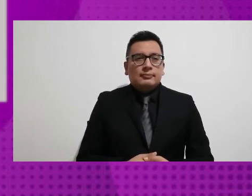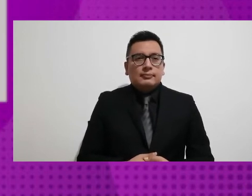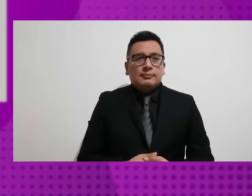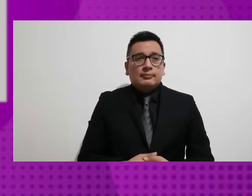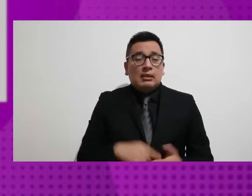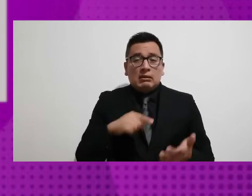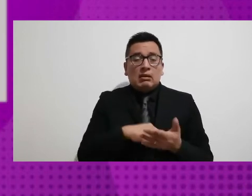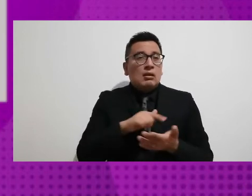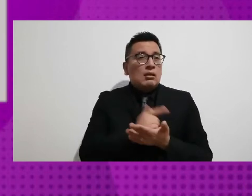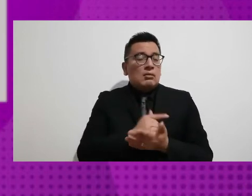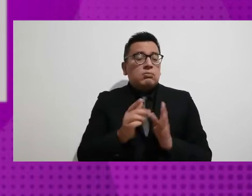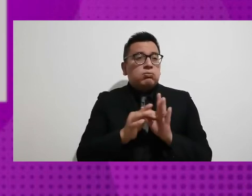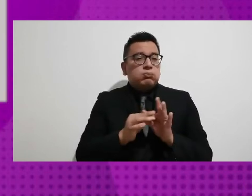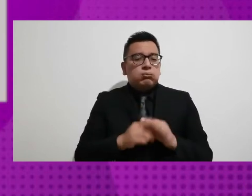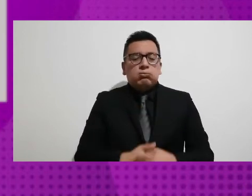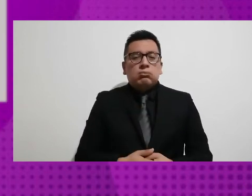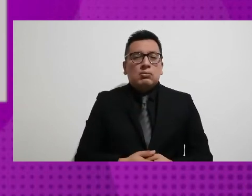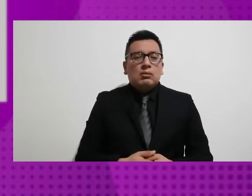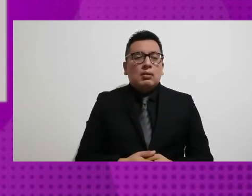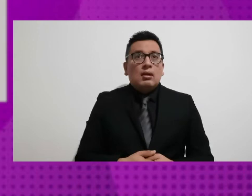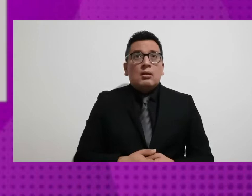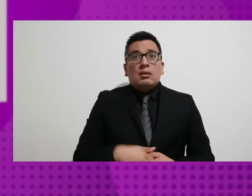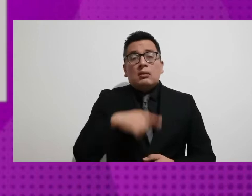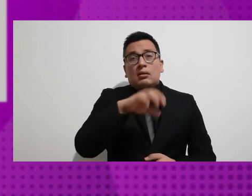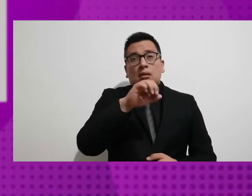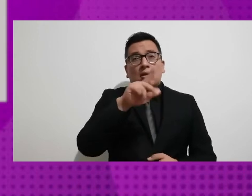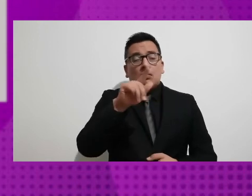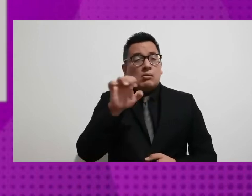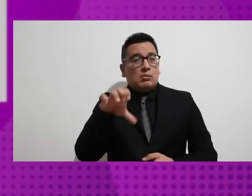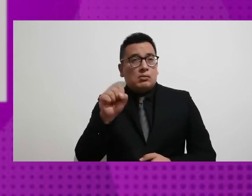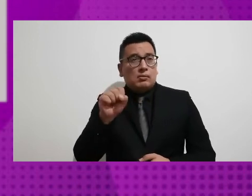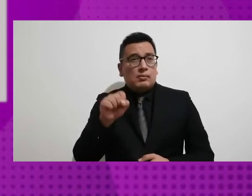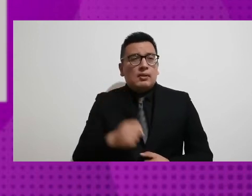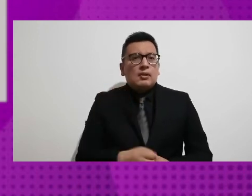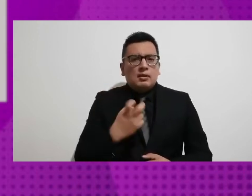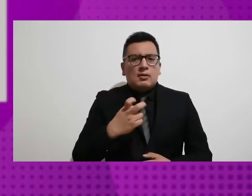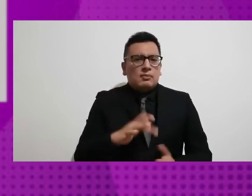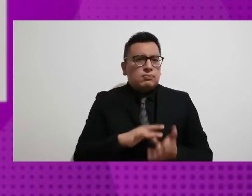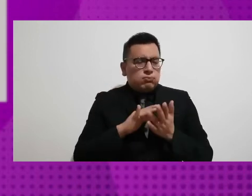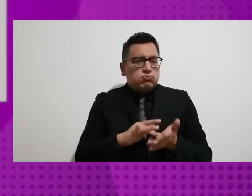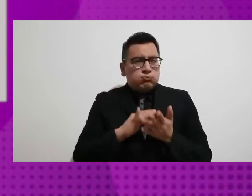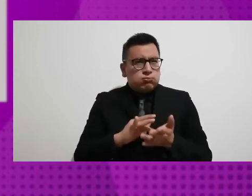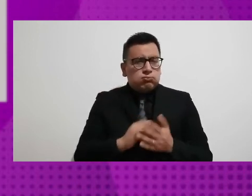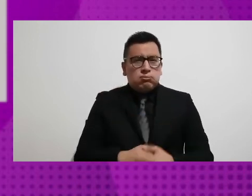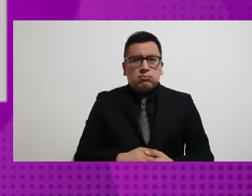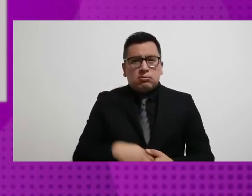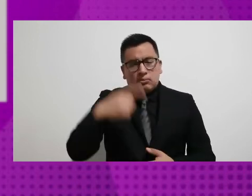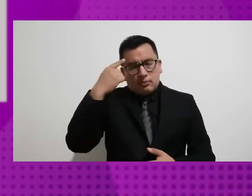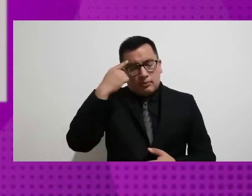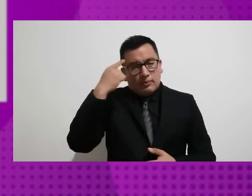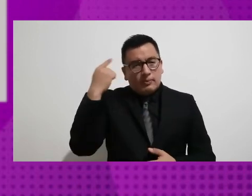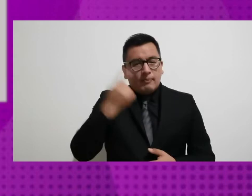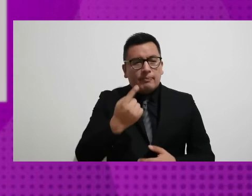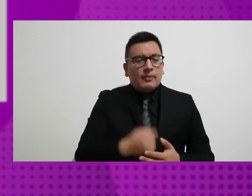el texto se sostiene desde lo local que los organismos públicos locales electorales han contribuido sin